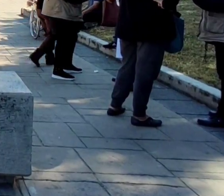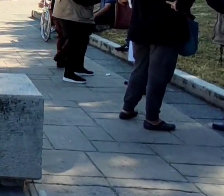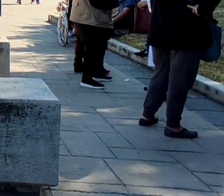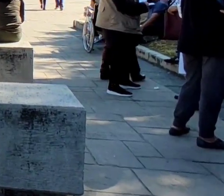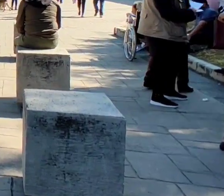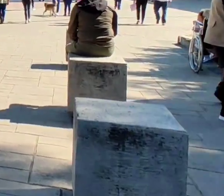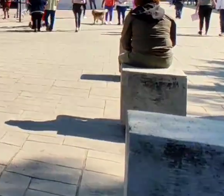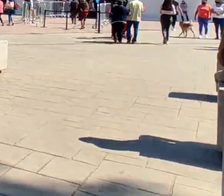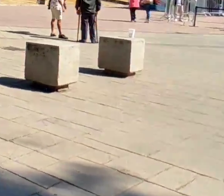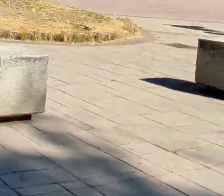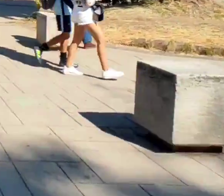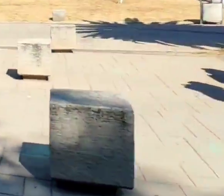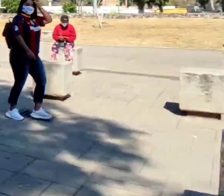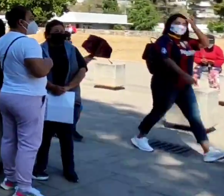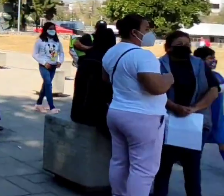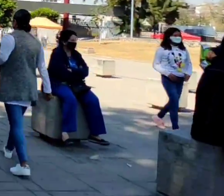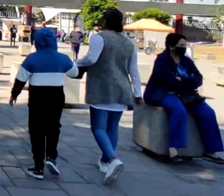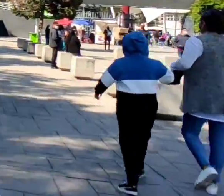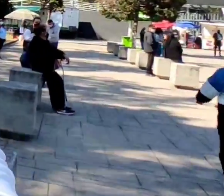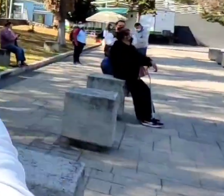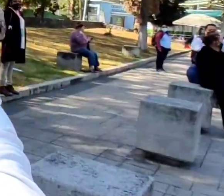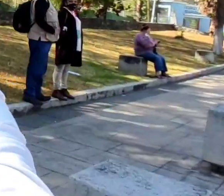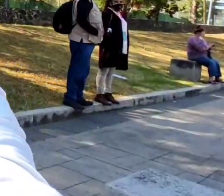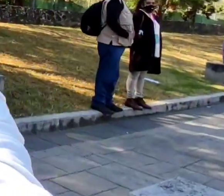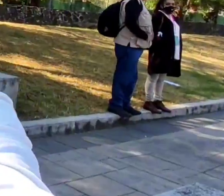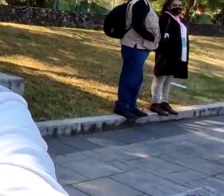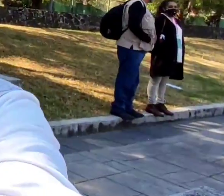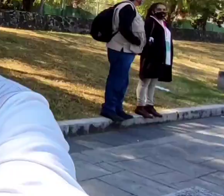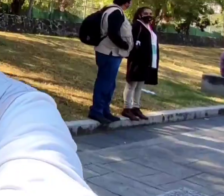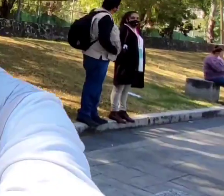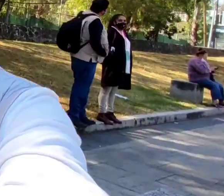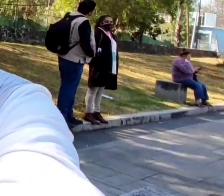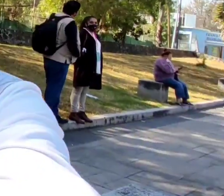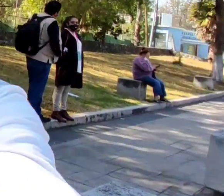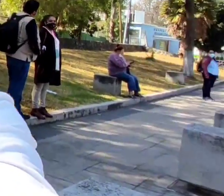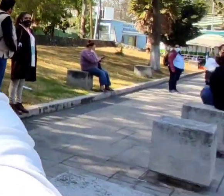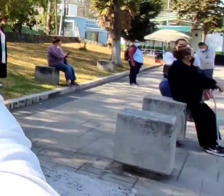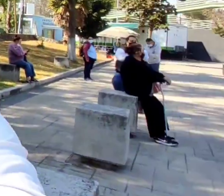tu pregunta. Comparte el video. Bye.